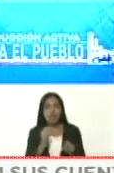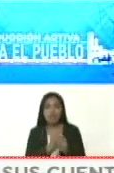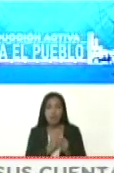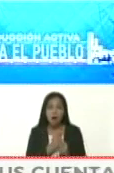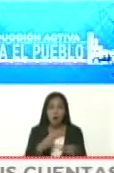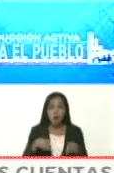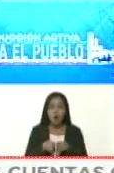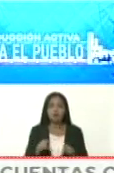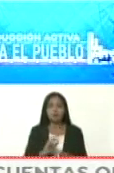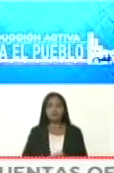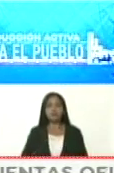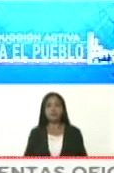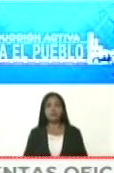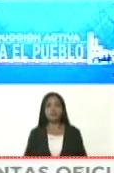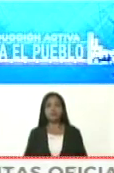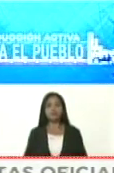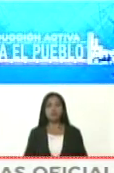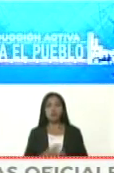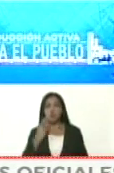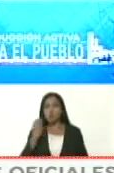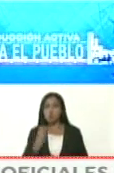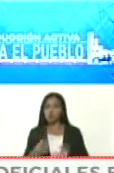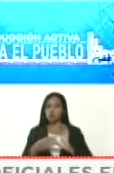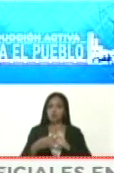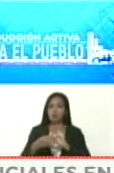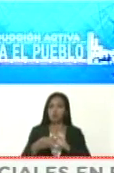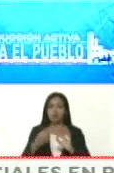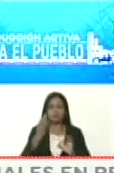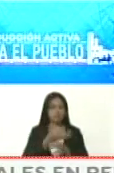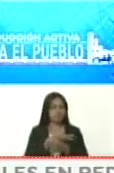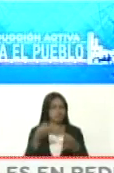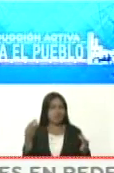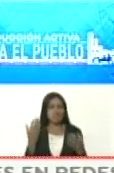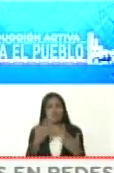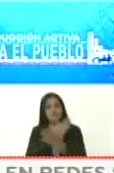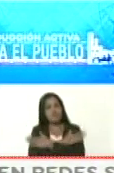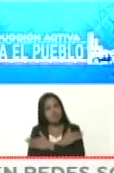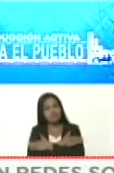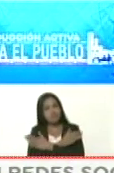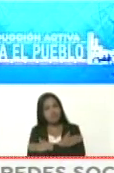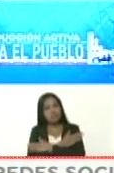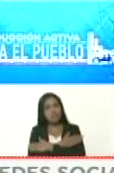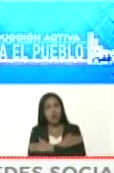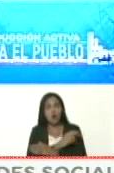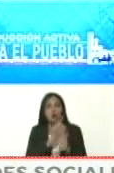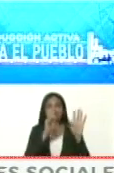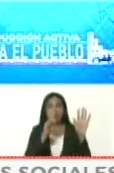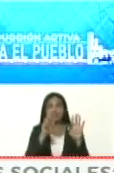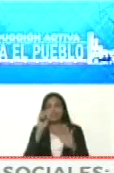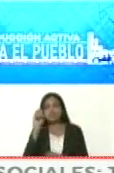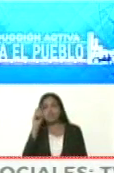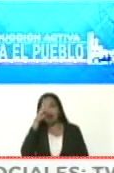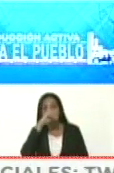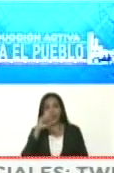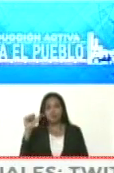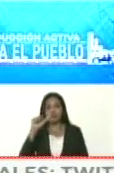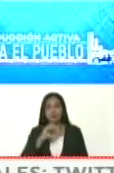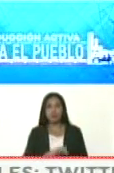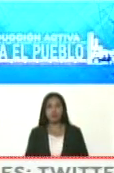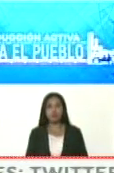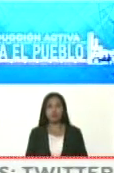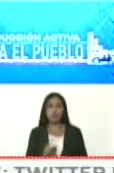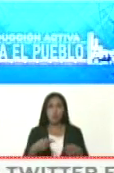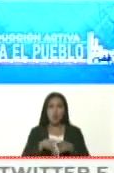trabajo con la juventud. Excelente, felicidades en sus 60 años. Igualmente